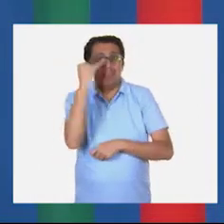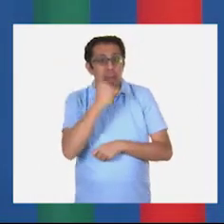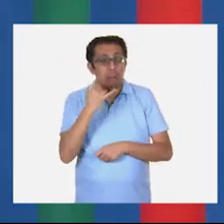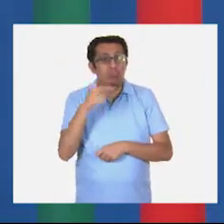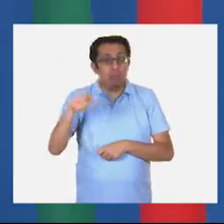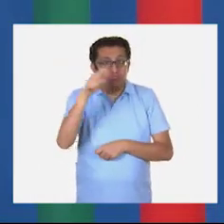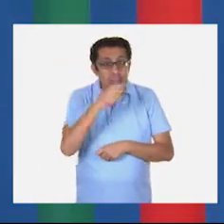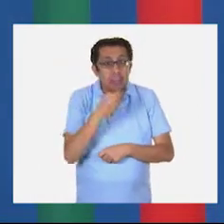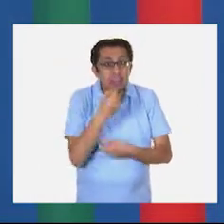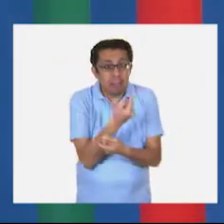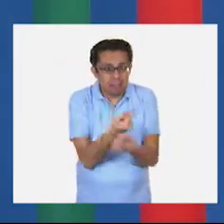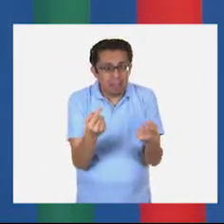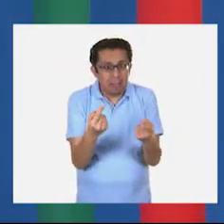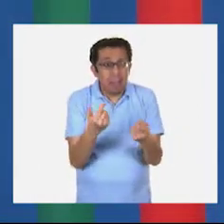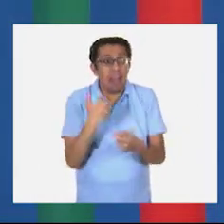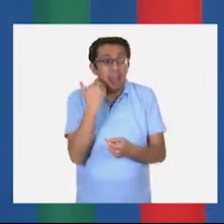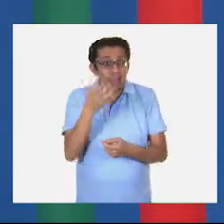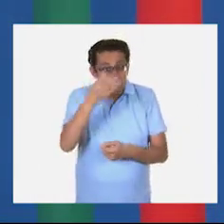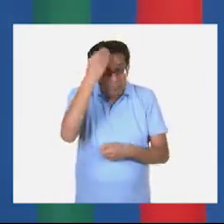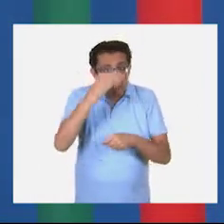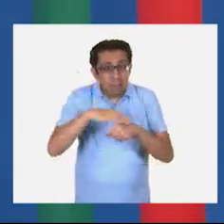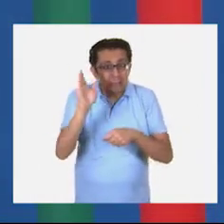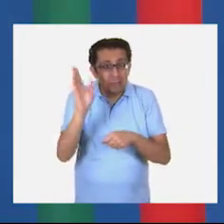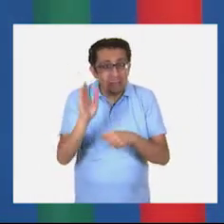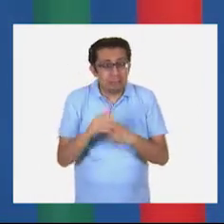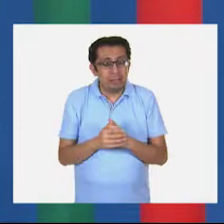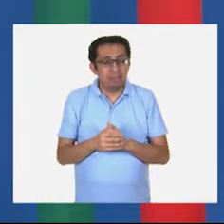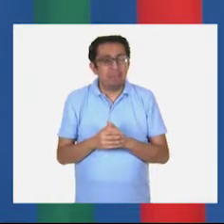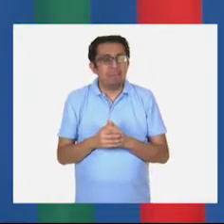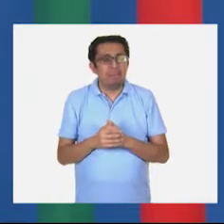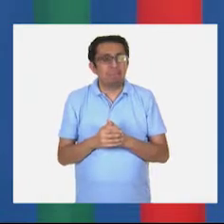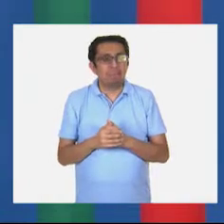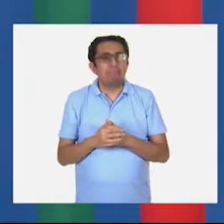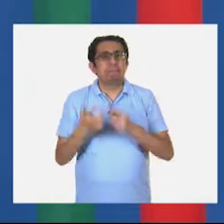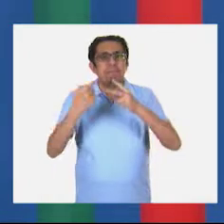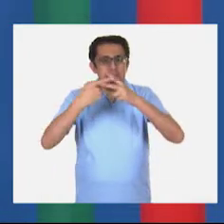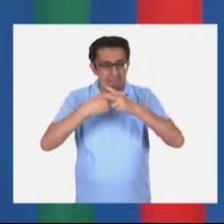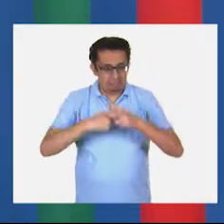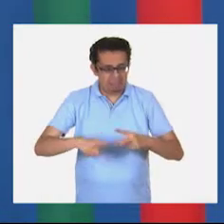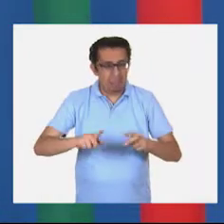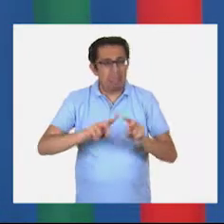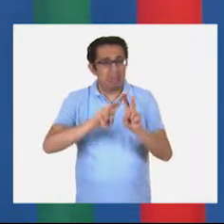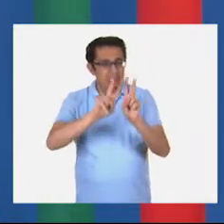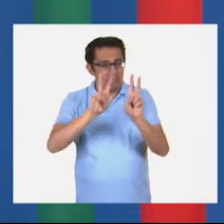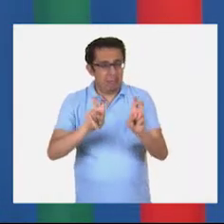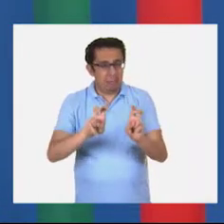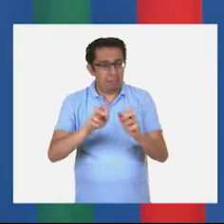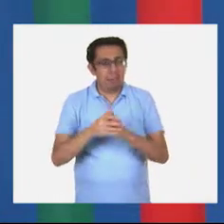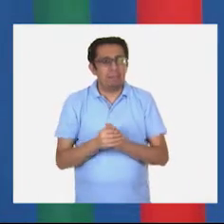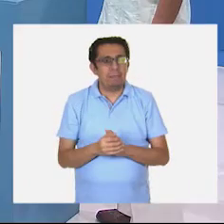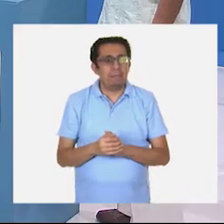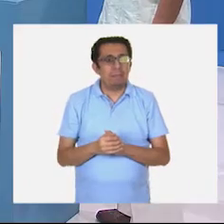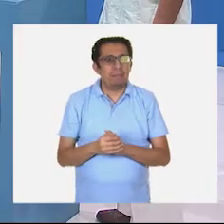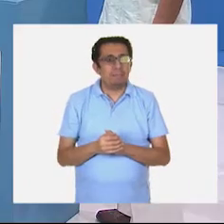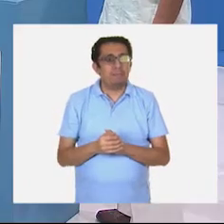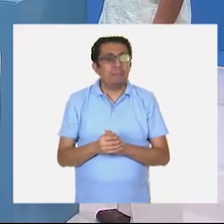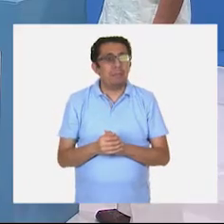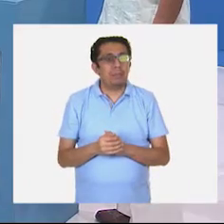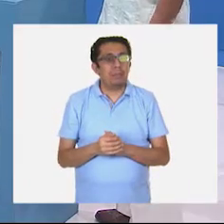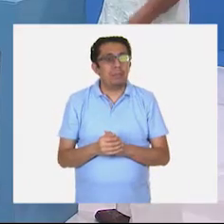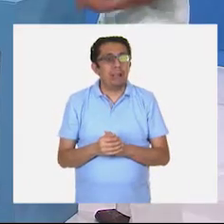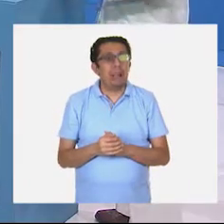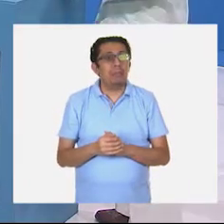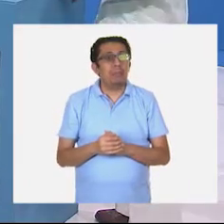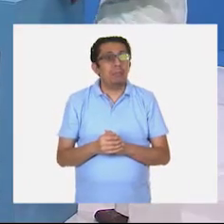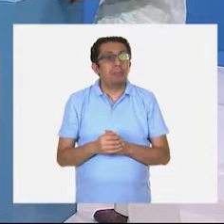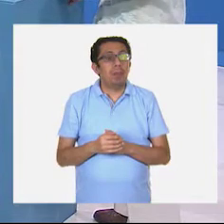niñas y niños, quieren saber más? Para iniciar nuestro tema de hoy, vamos a tomar nota